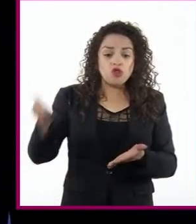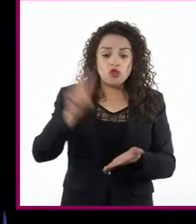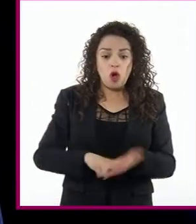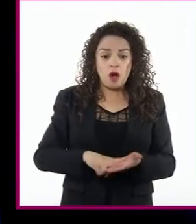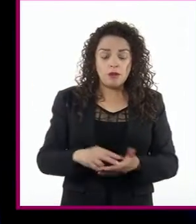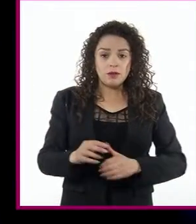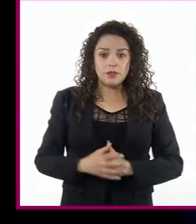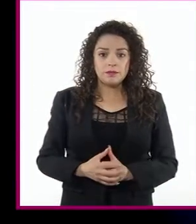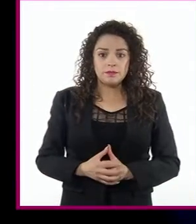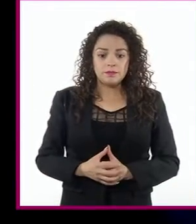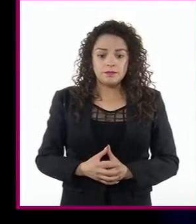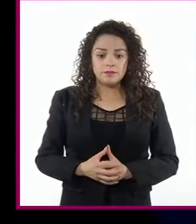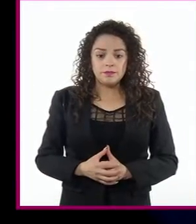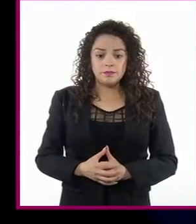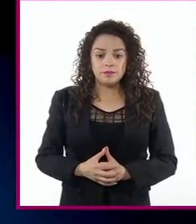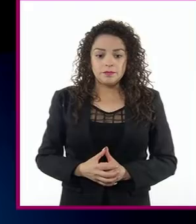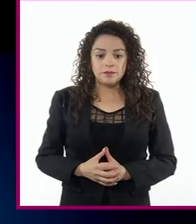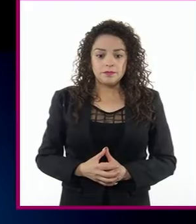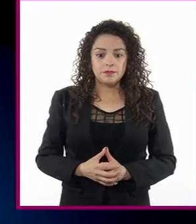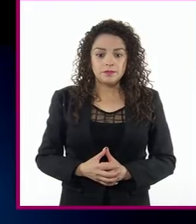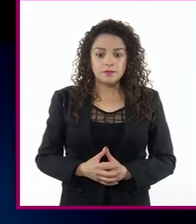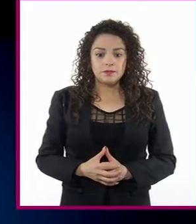sobrellevarlas. ¡Ay!